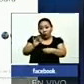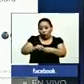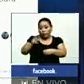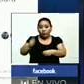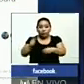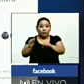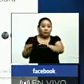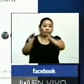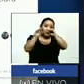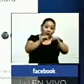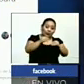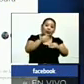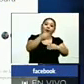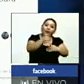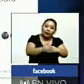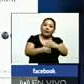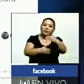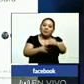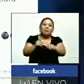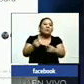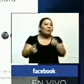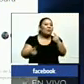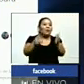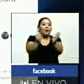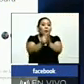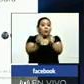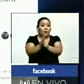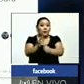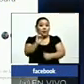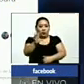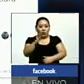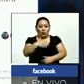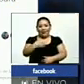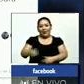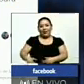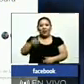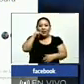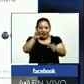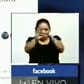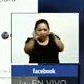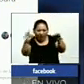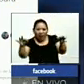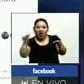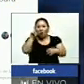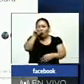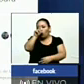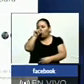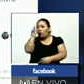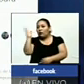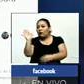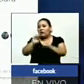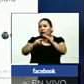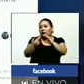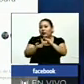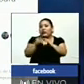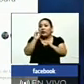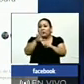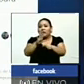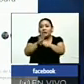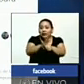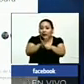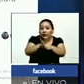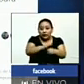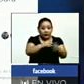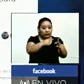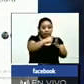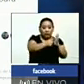pase a la siguiente etapa. El problema es que, como dijo el presidente a través de esta publicación, es que se estaría ejerciendo presión sobre los